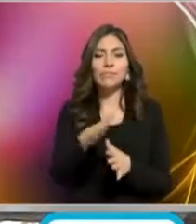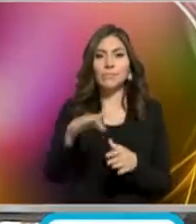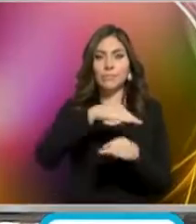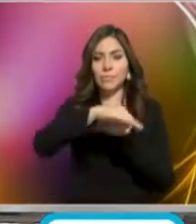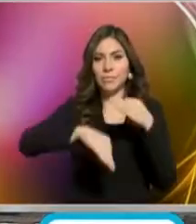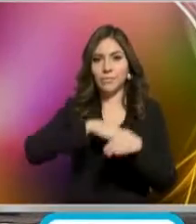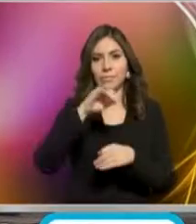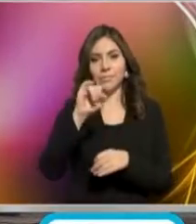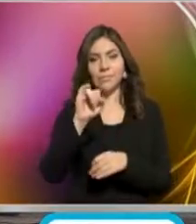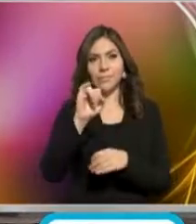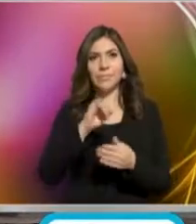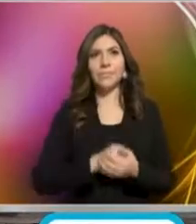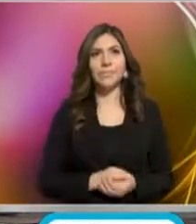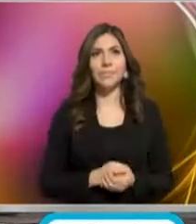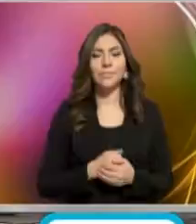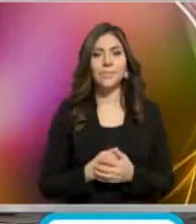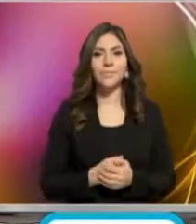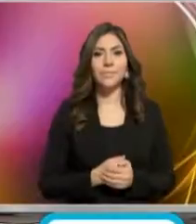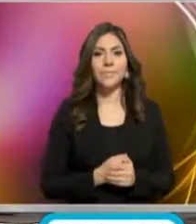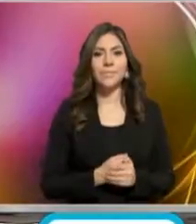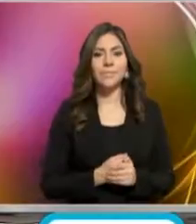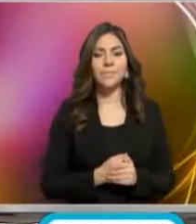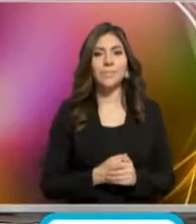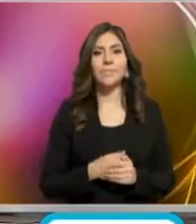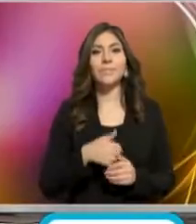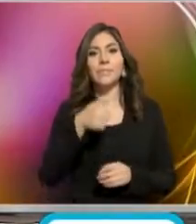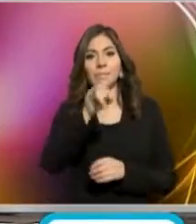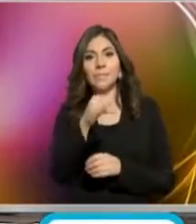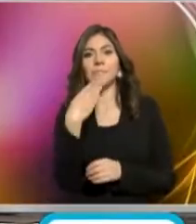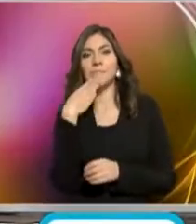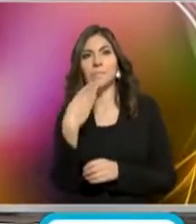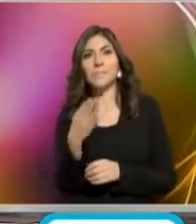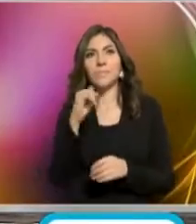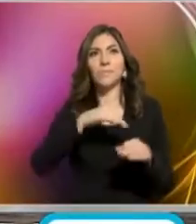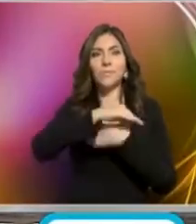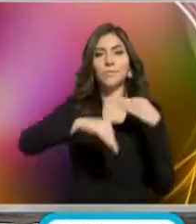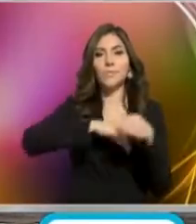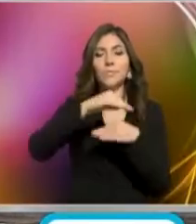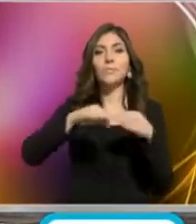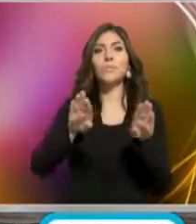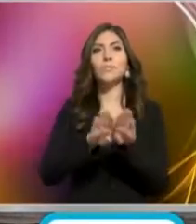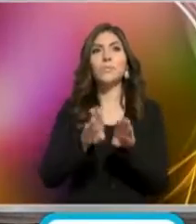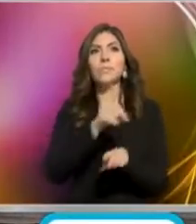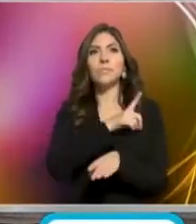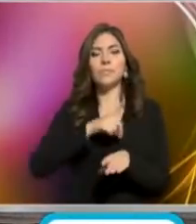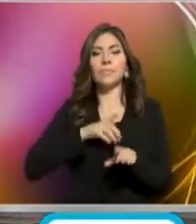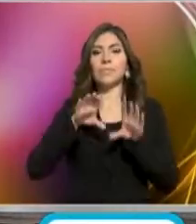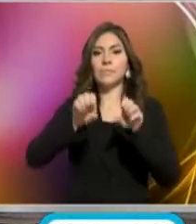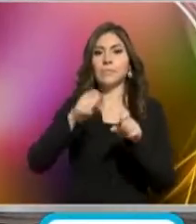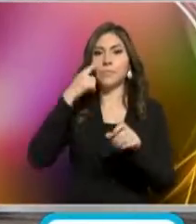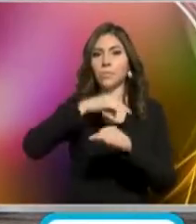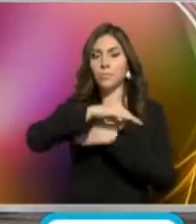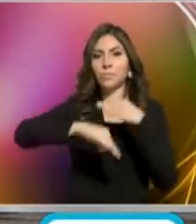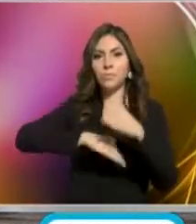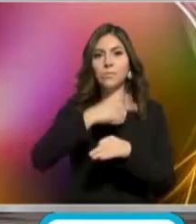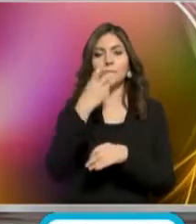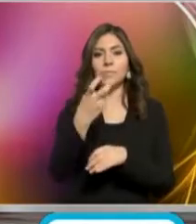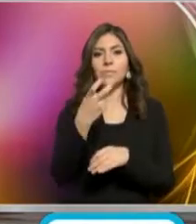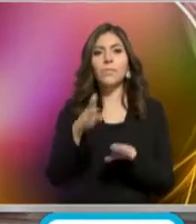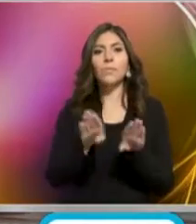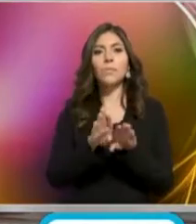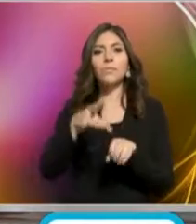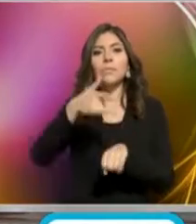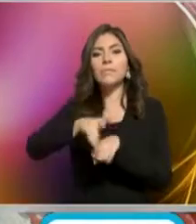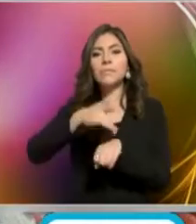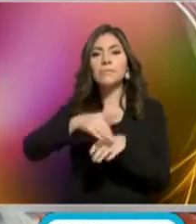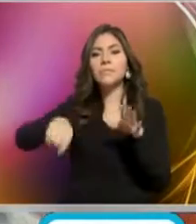Todo. Sí, todo, échale. sin ¿Así está bien, miedo. chef? Todo. La todo, para que técnica, ¿te alcance parece? para todos. Pues la técnica ahí para echar el queso,